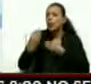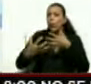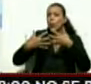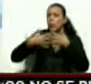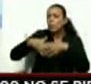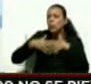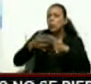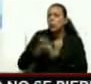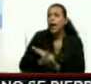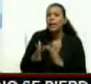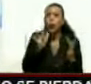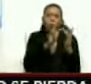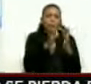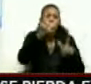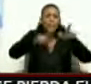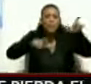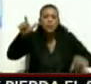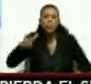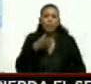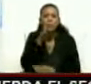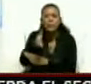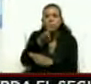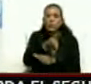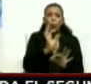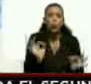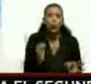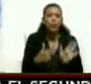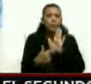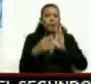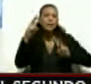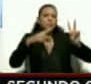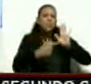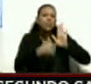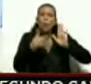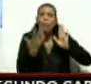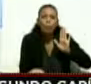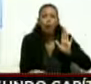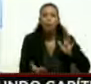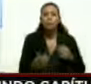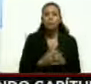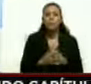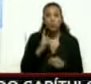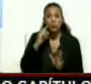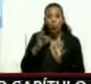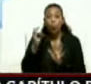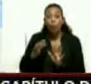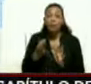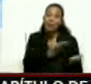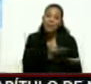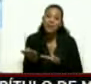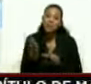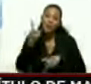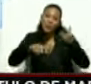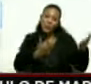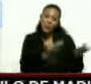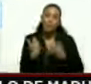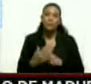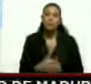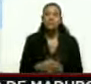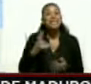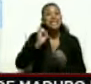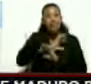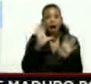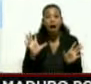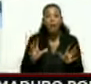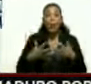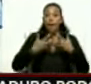la receptividad en estos espacios, lo que ustedes están exhibiendo en este lugar, y por supuesto también la invitación a la población. Claro, claro que sí. Nosotros